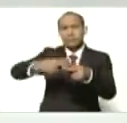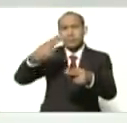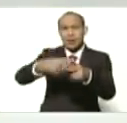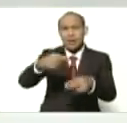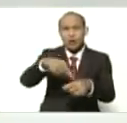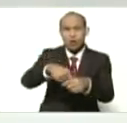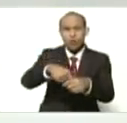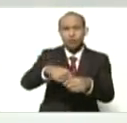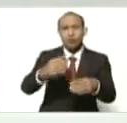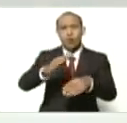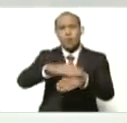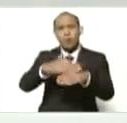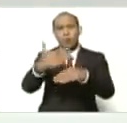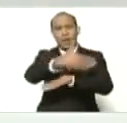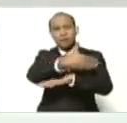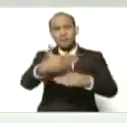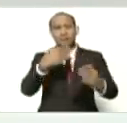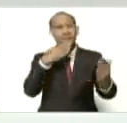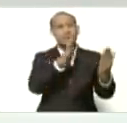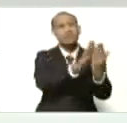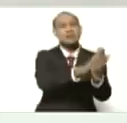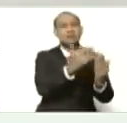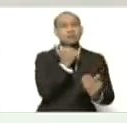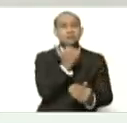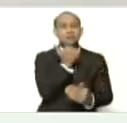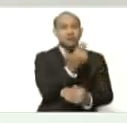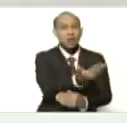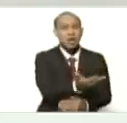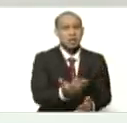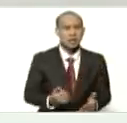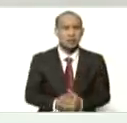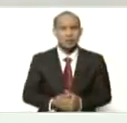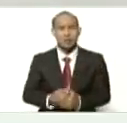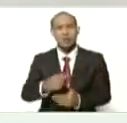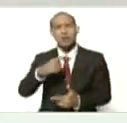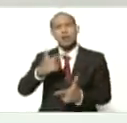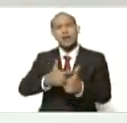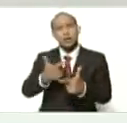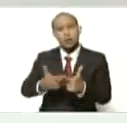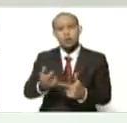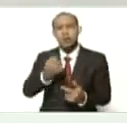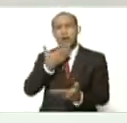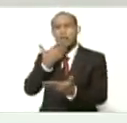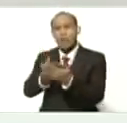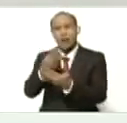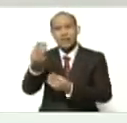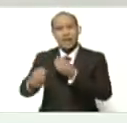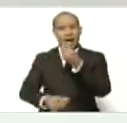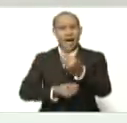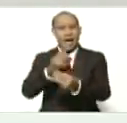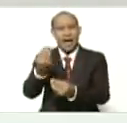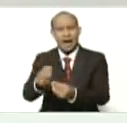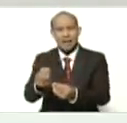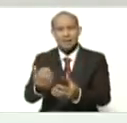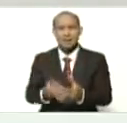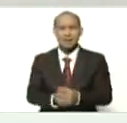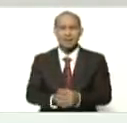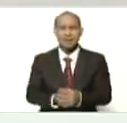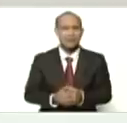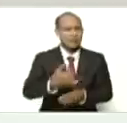esta amenaza bueno porque somos un país vecino y por eso la propuesta que se le hizo usted de un cerco